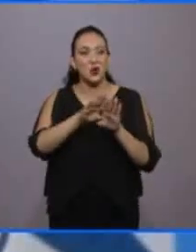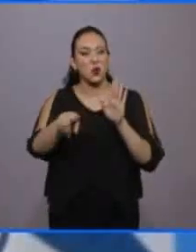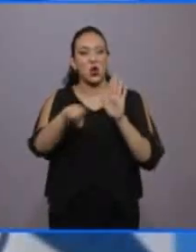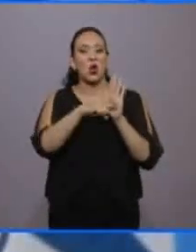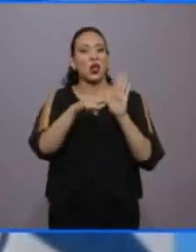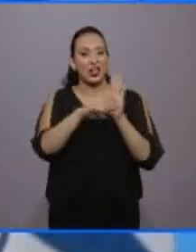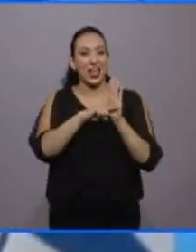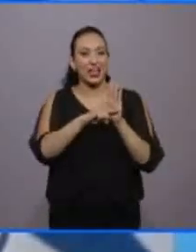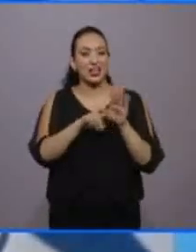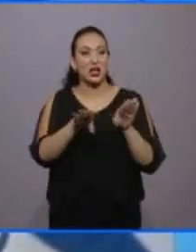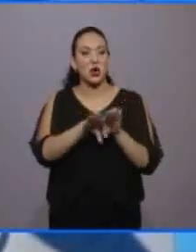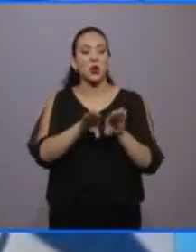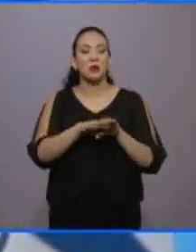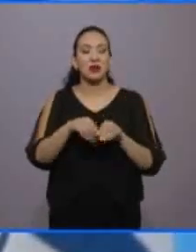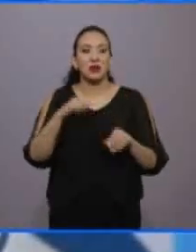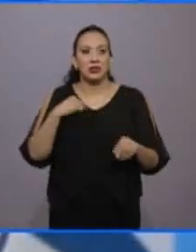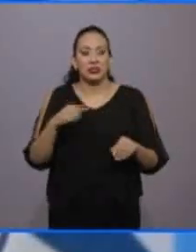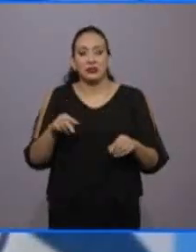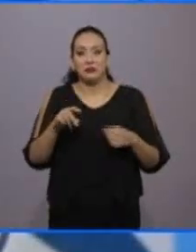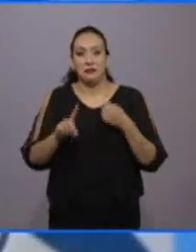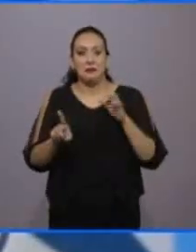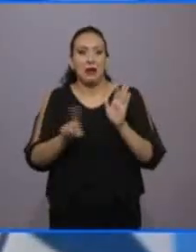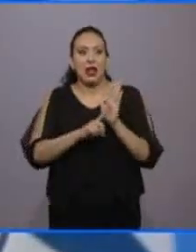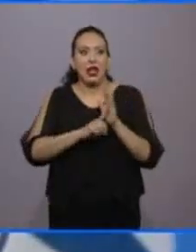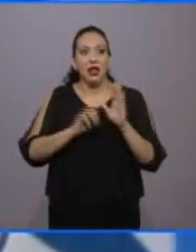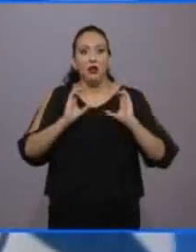como algo que nos amenaza.